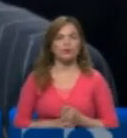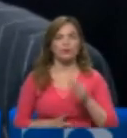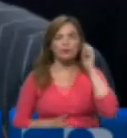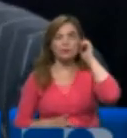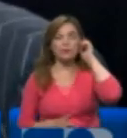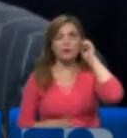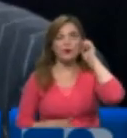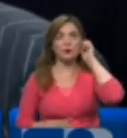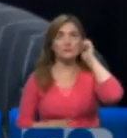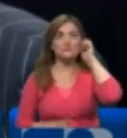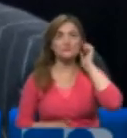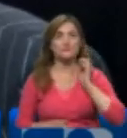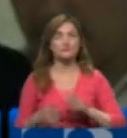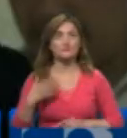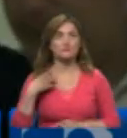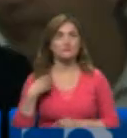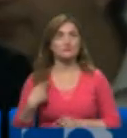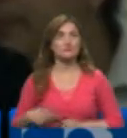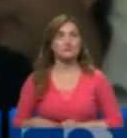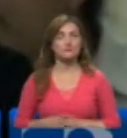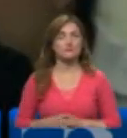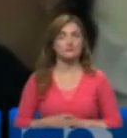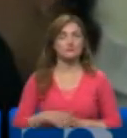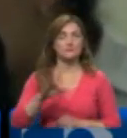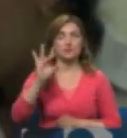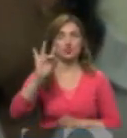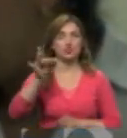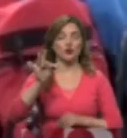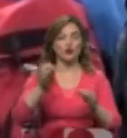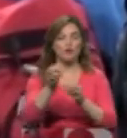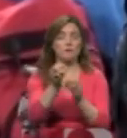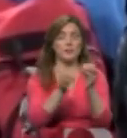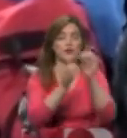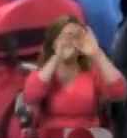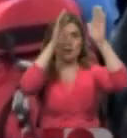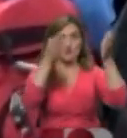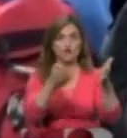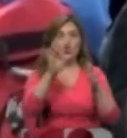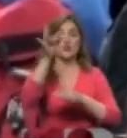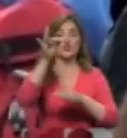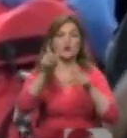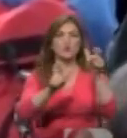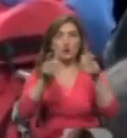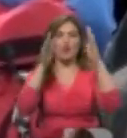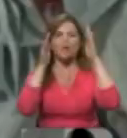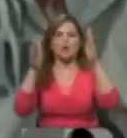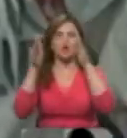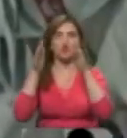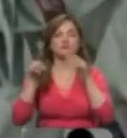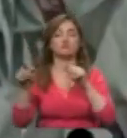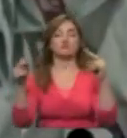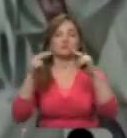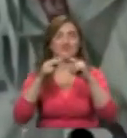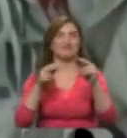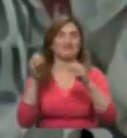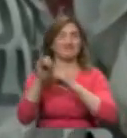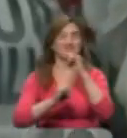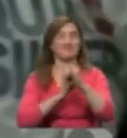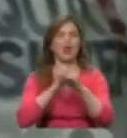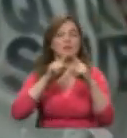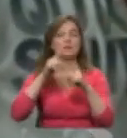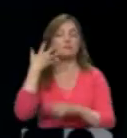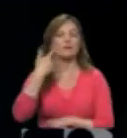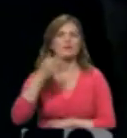realidades de las que se van a encontrar. 18 ventanillas serán habilitadas en las dependencias de migración en Rumichaca hasta el